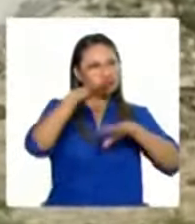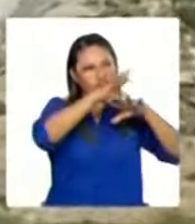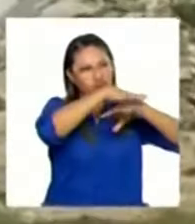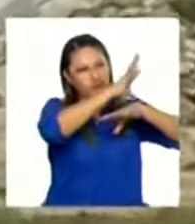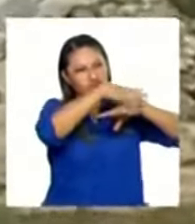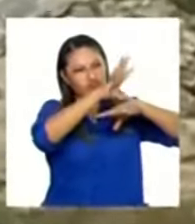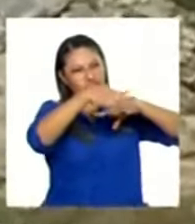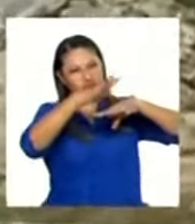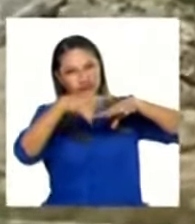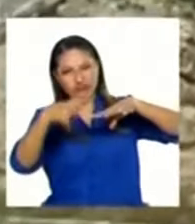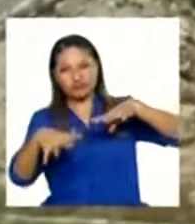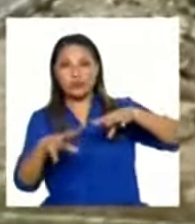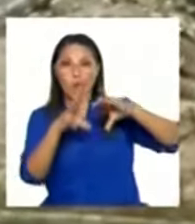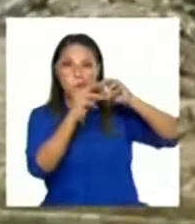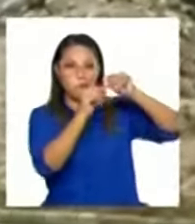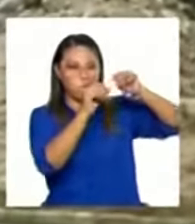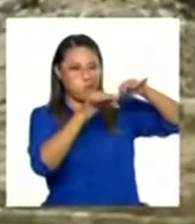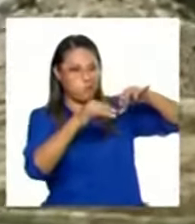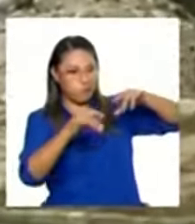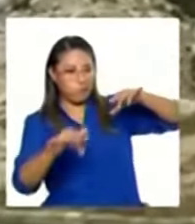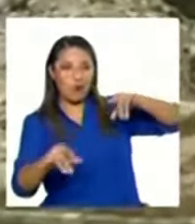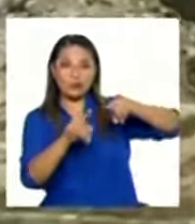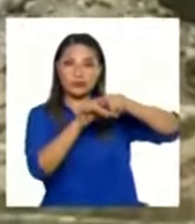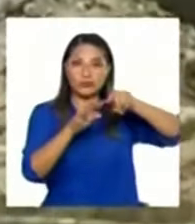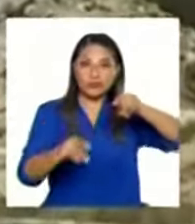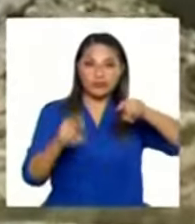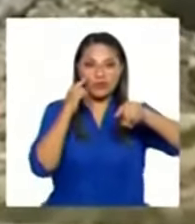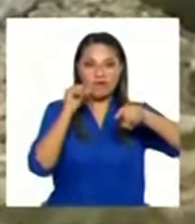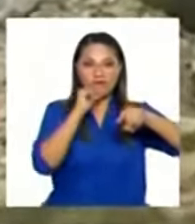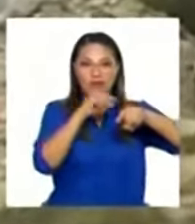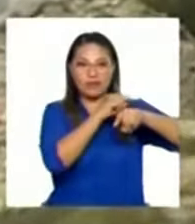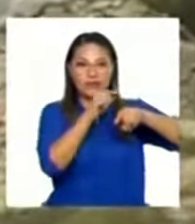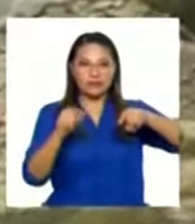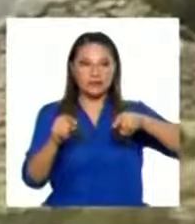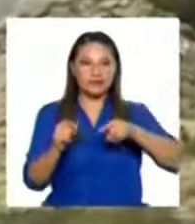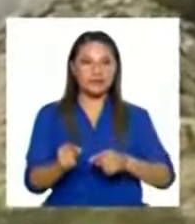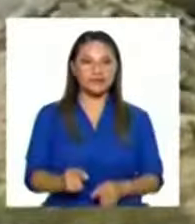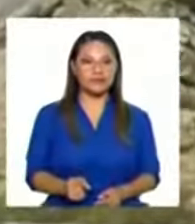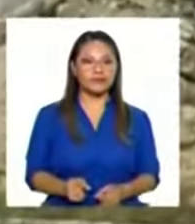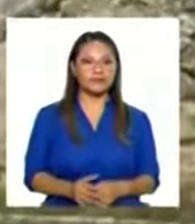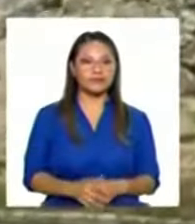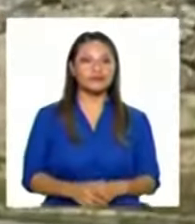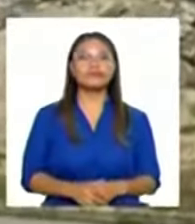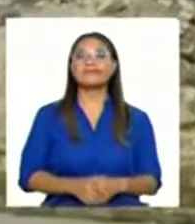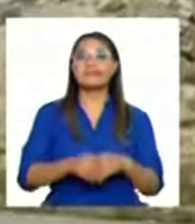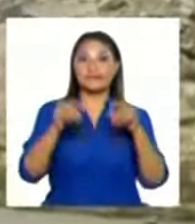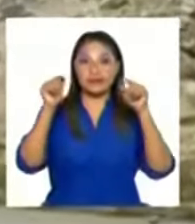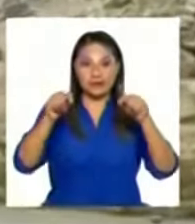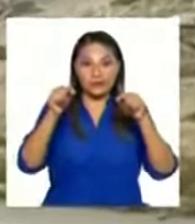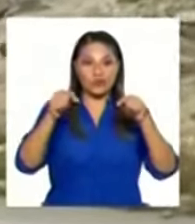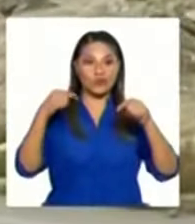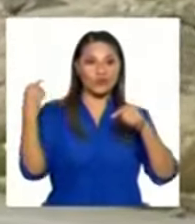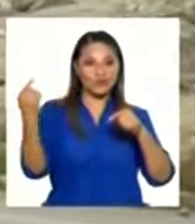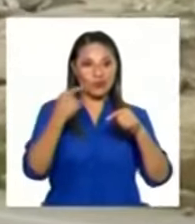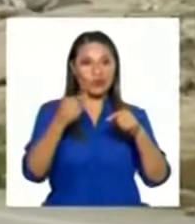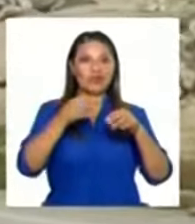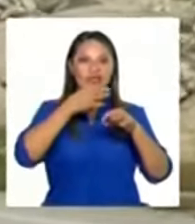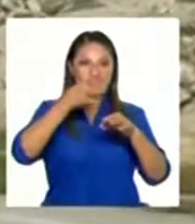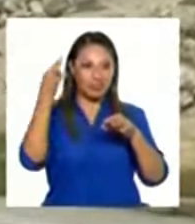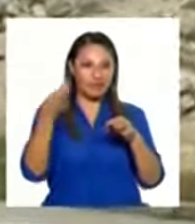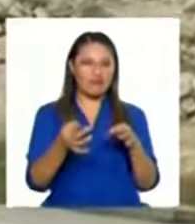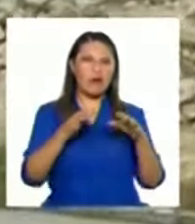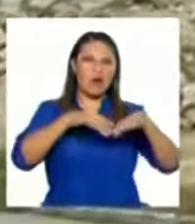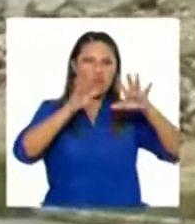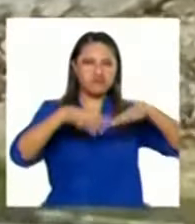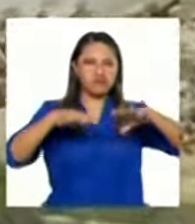los vehículos se vieron afectados sin poder llegar a sus destinos. Ahora, Exacto, este desprendimiento se ocurrió como consecuencia